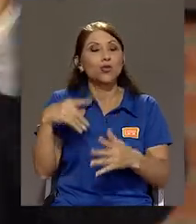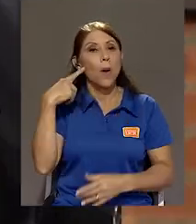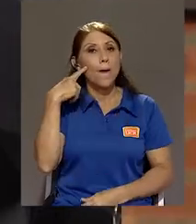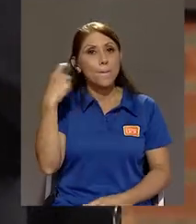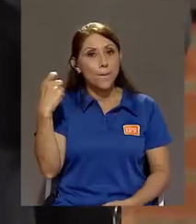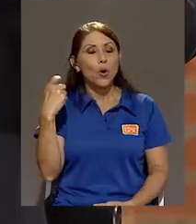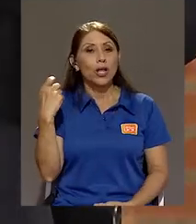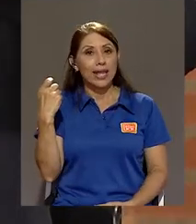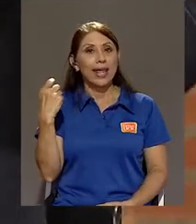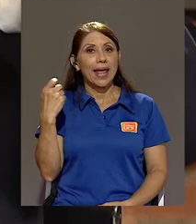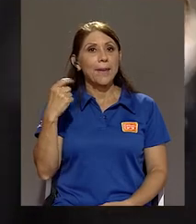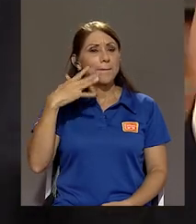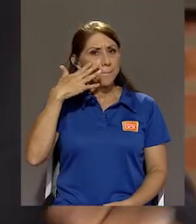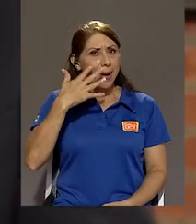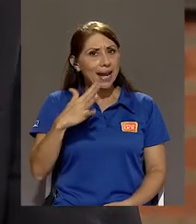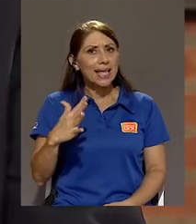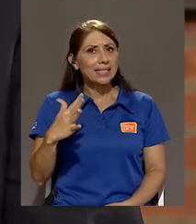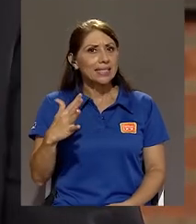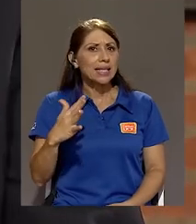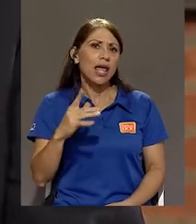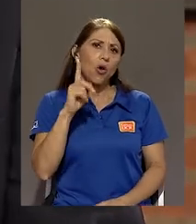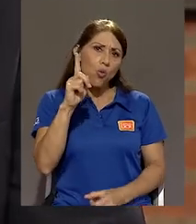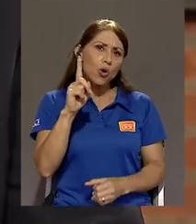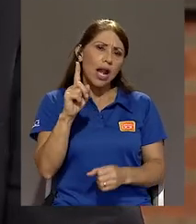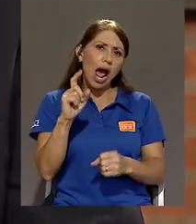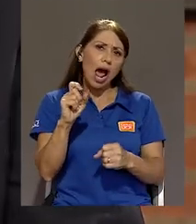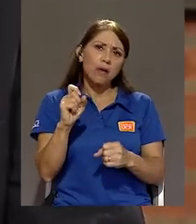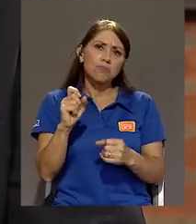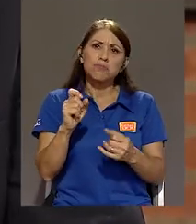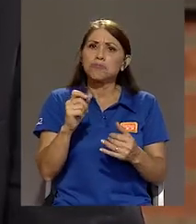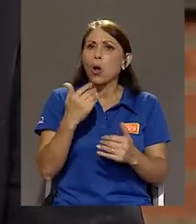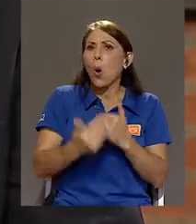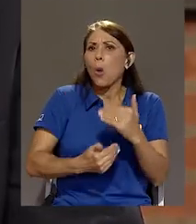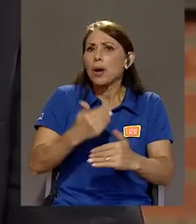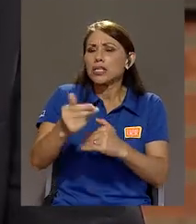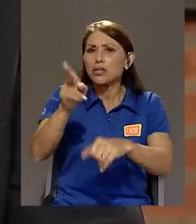parece una operación natural,